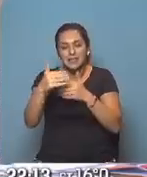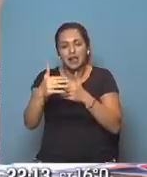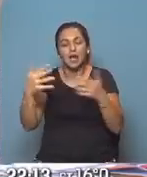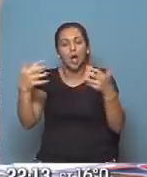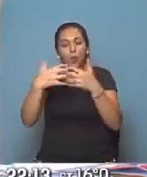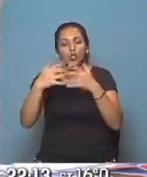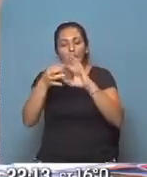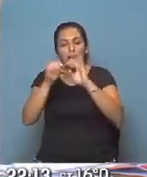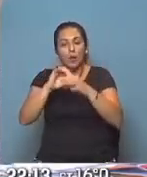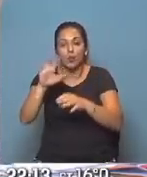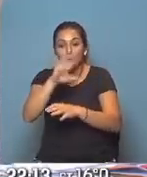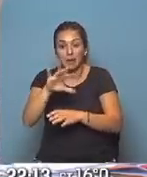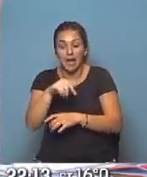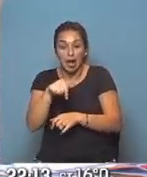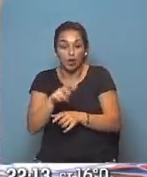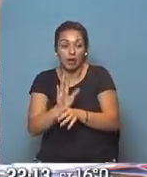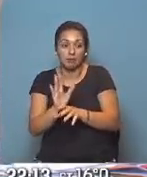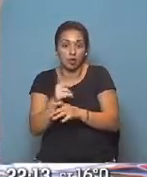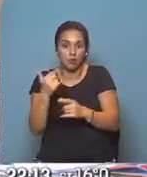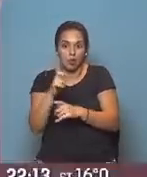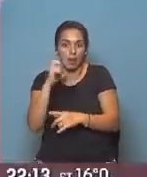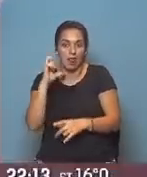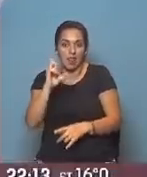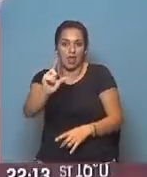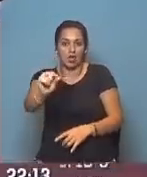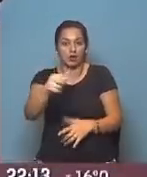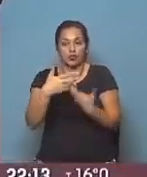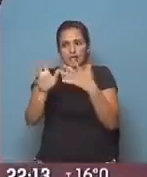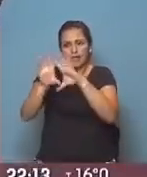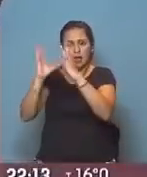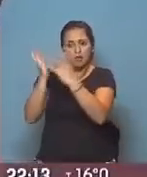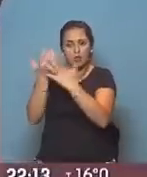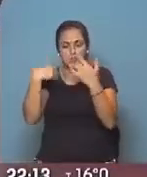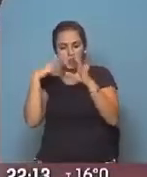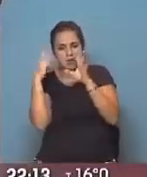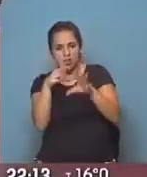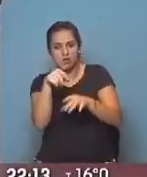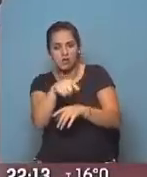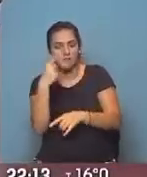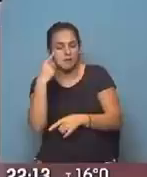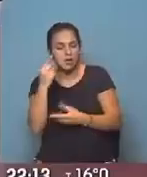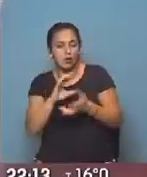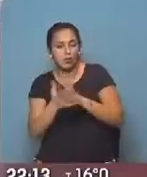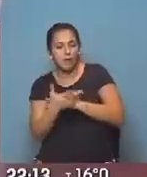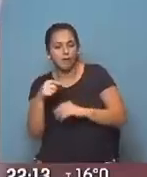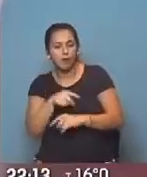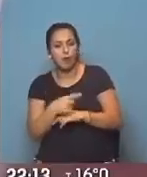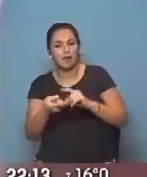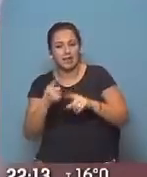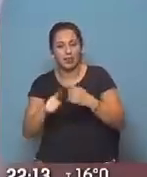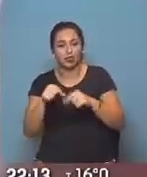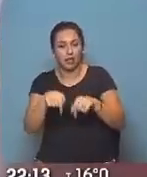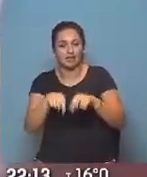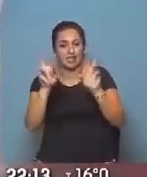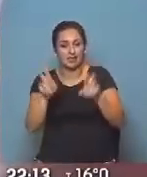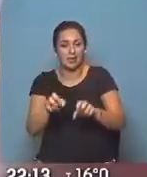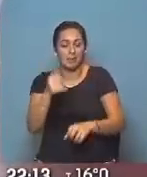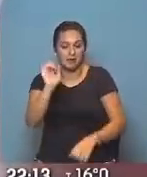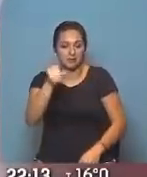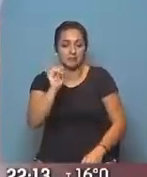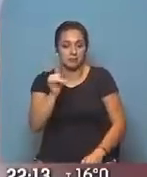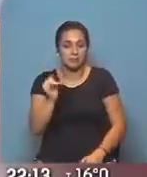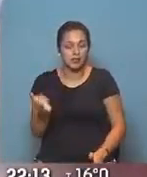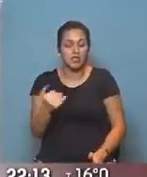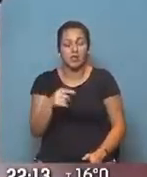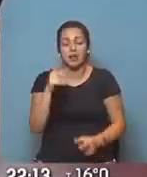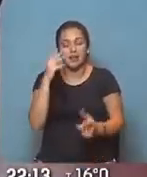Europea, está como cada vez más lejos, y el mundo entero está mirando y tomando posición en relación con esto, ¿no? Totalmente, y